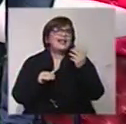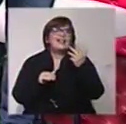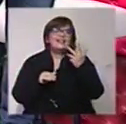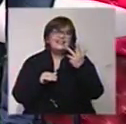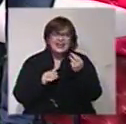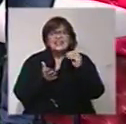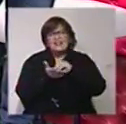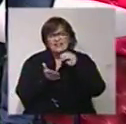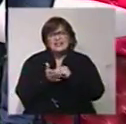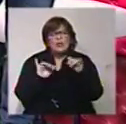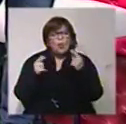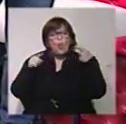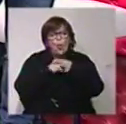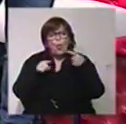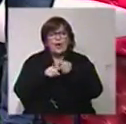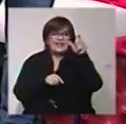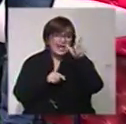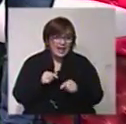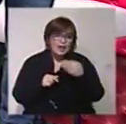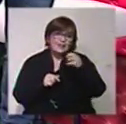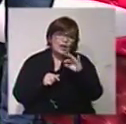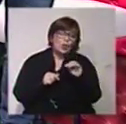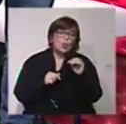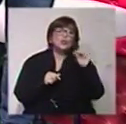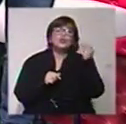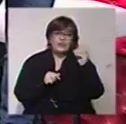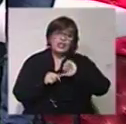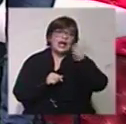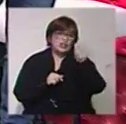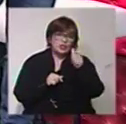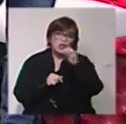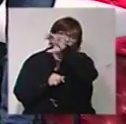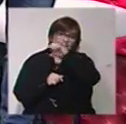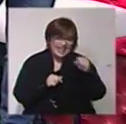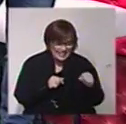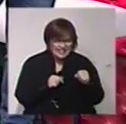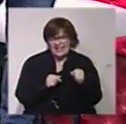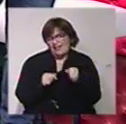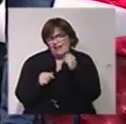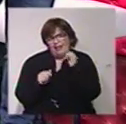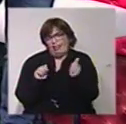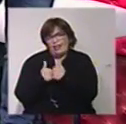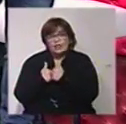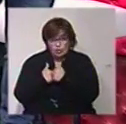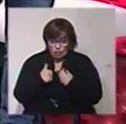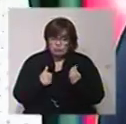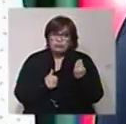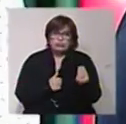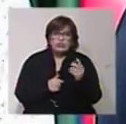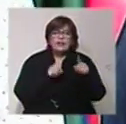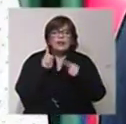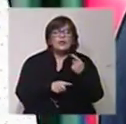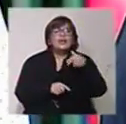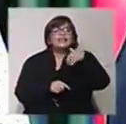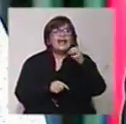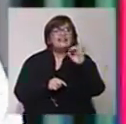Italia. O sea, no es que viene. O sea, Bentancur es campeón con la Juventus, no es que sacaste a Martín Franco el Ricota y lo pusiste en el Mundial, Bentancur. Y después va a jugar Nathan Hernández por